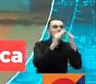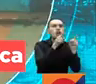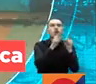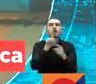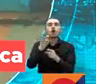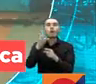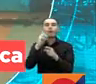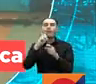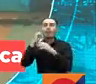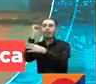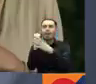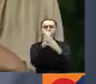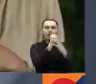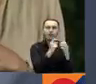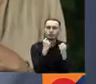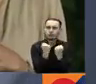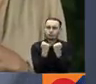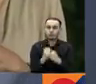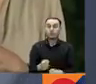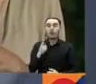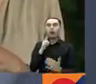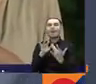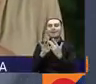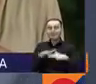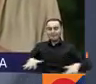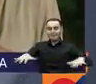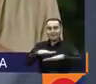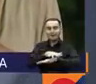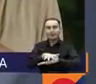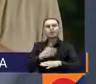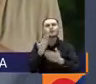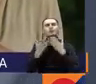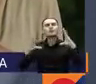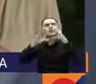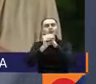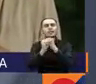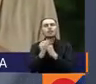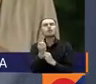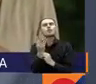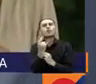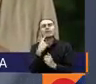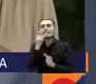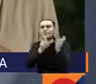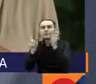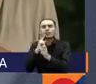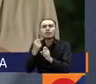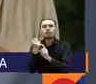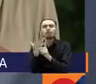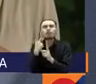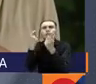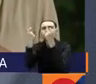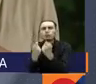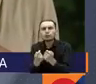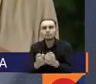afectadas. Conectamos a esta hora con Elsie Beleño. Elsie, buenas noches. ¿Y cuántas personas hay damnificadas?